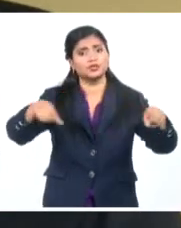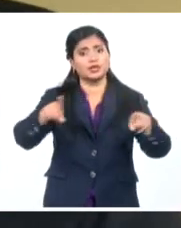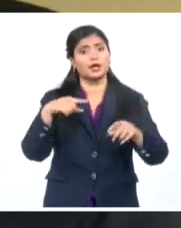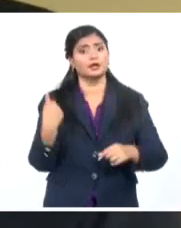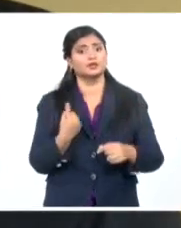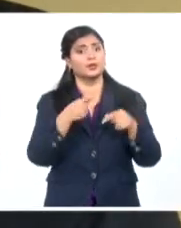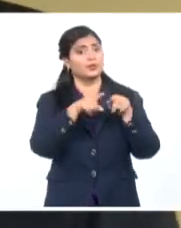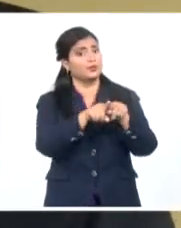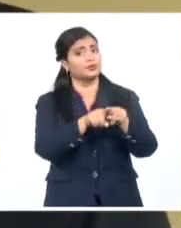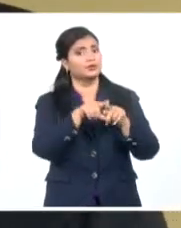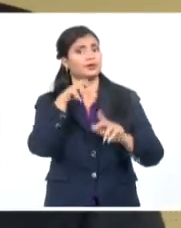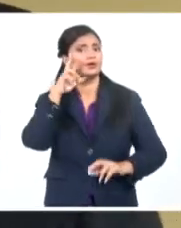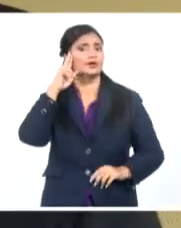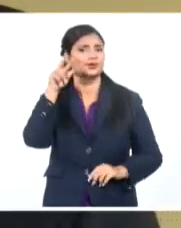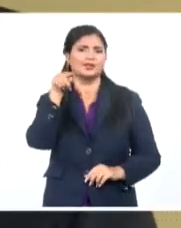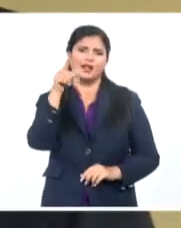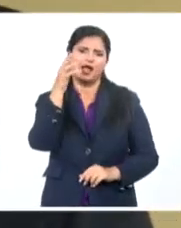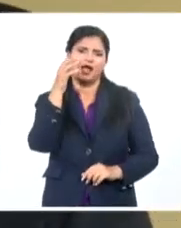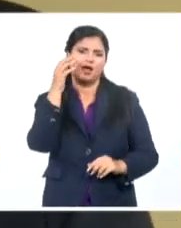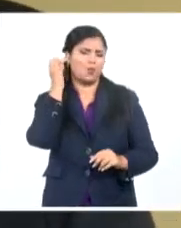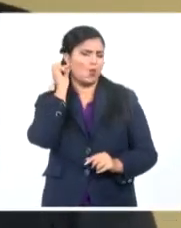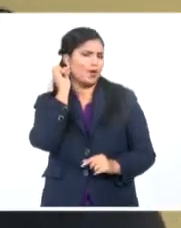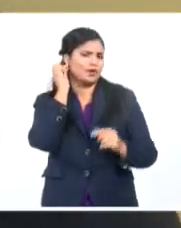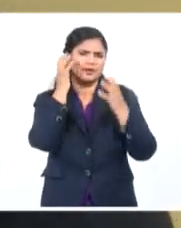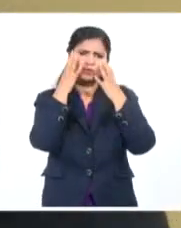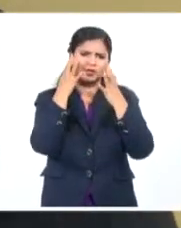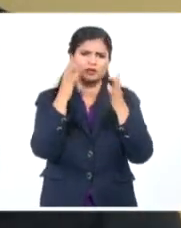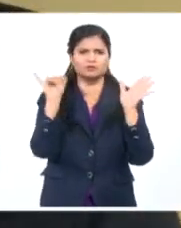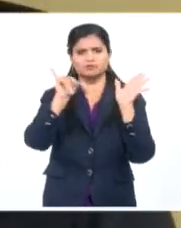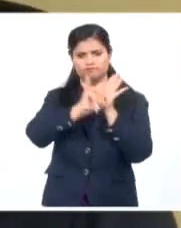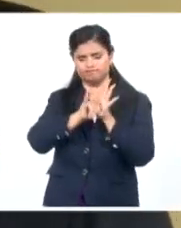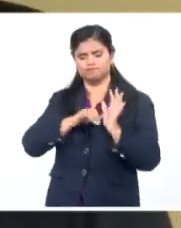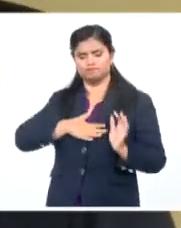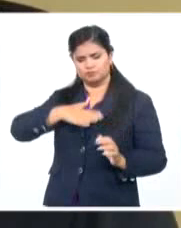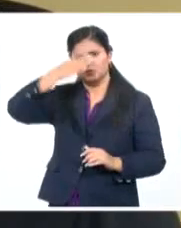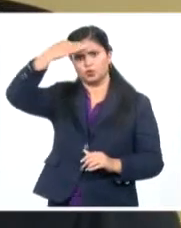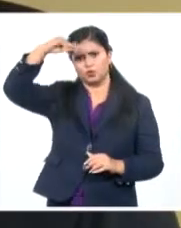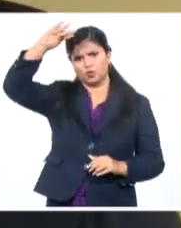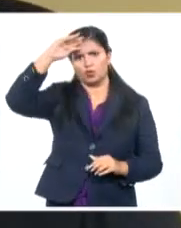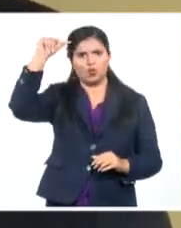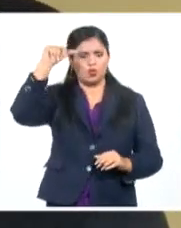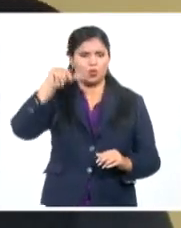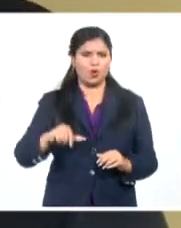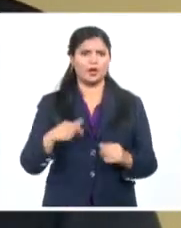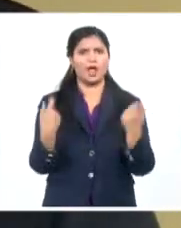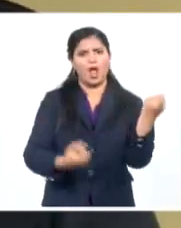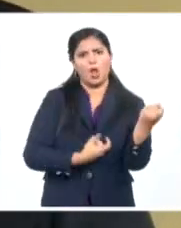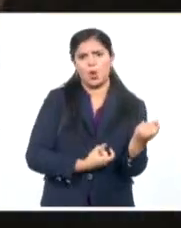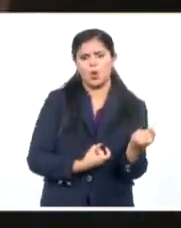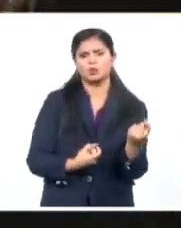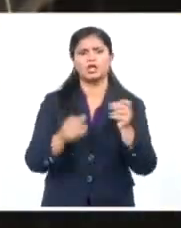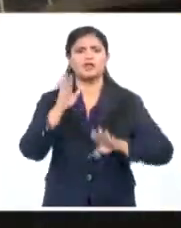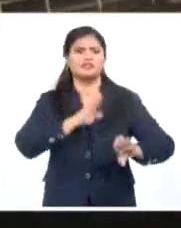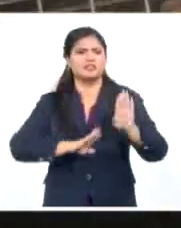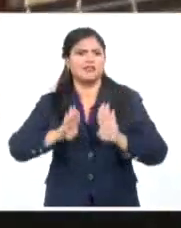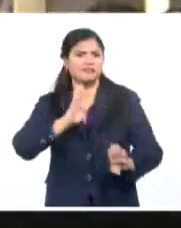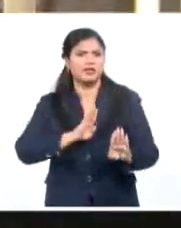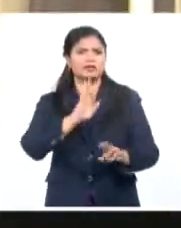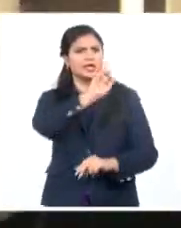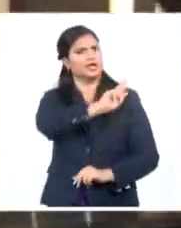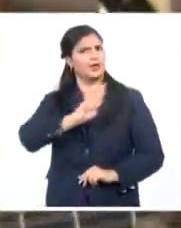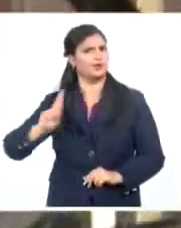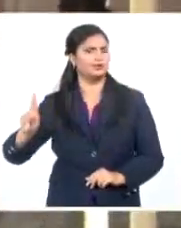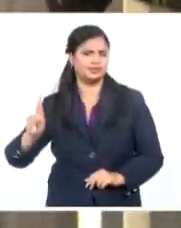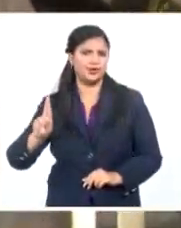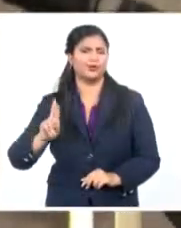de la historia cubana de nuestras luchas defensoras de nuestras ideas y